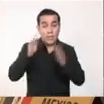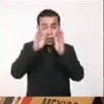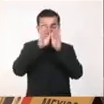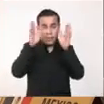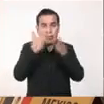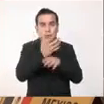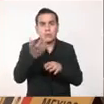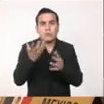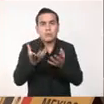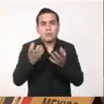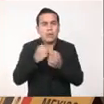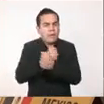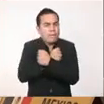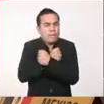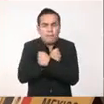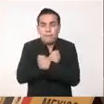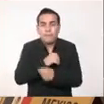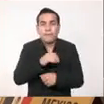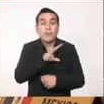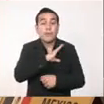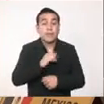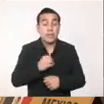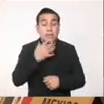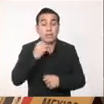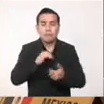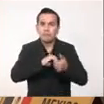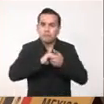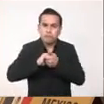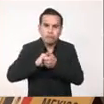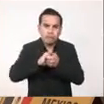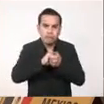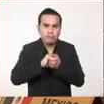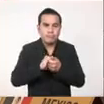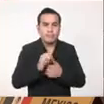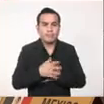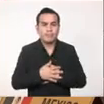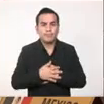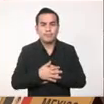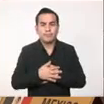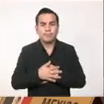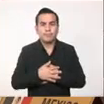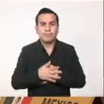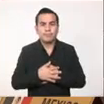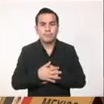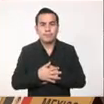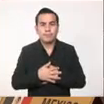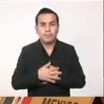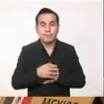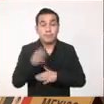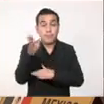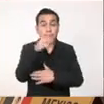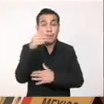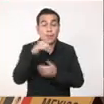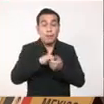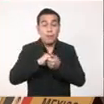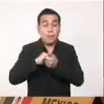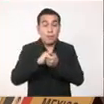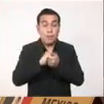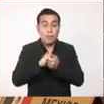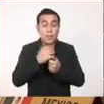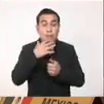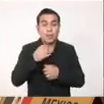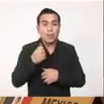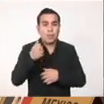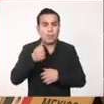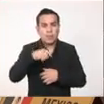en su conjunto y los lazos de pueblo a pueblo tan fuertes que tenemos entre los dos países, ¿verdad? El embajador de la Unión Europea mencionó que Canadá ha